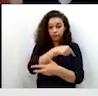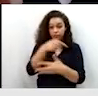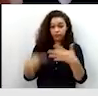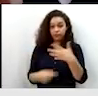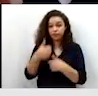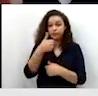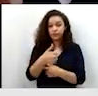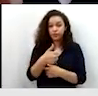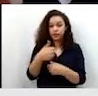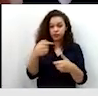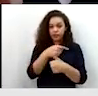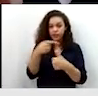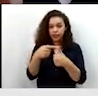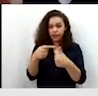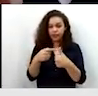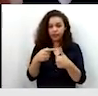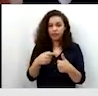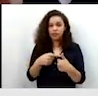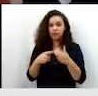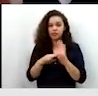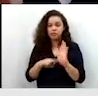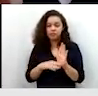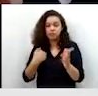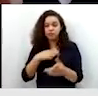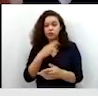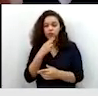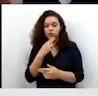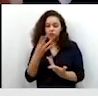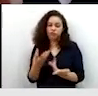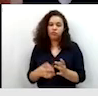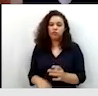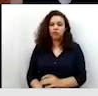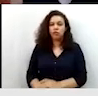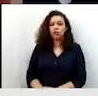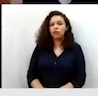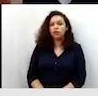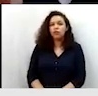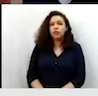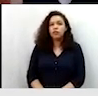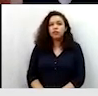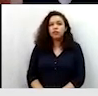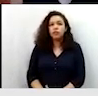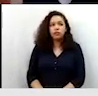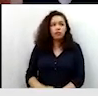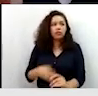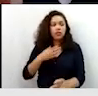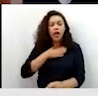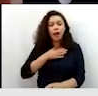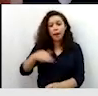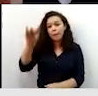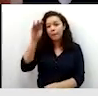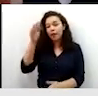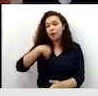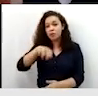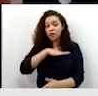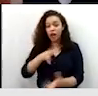estar utilizando como tal, pues con nuestra propiamente comunidad y